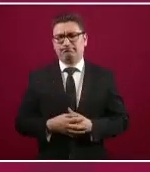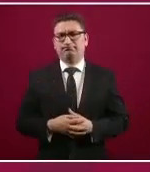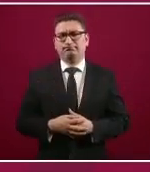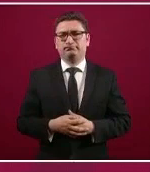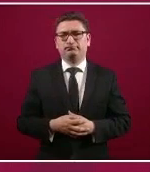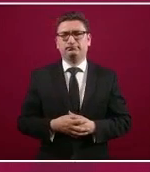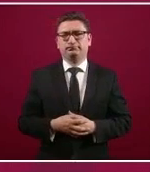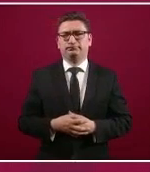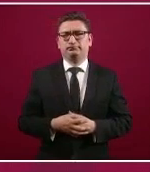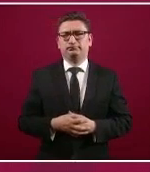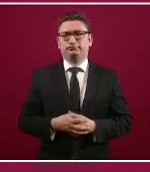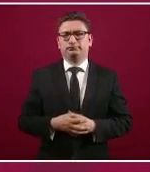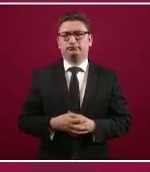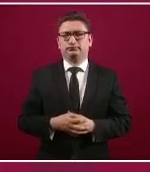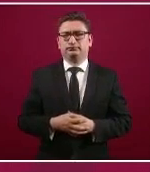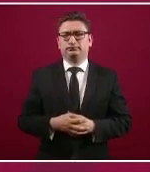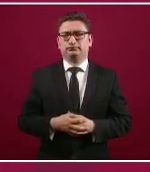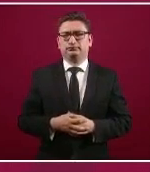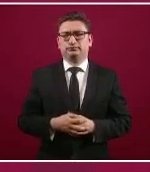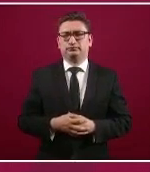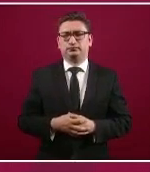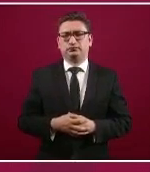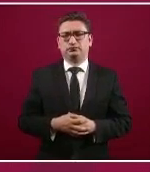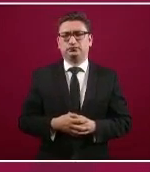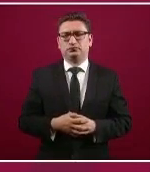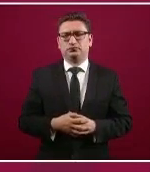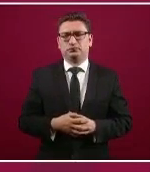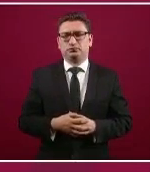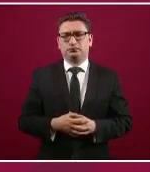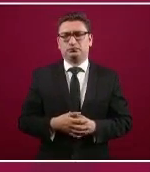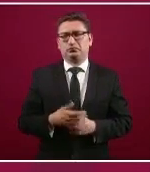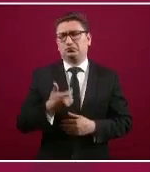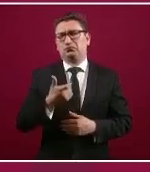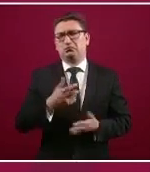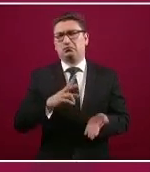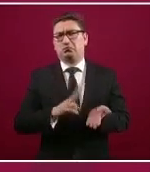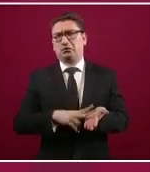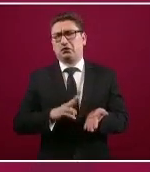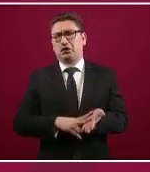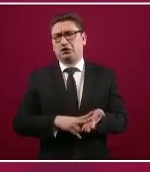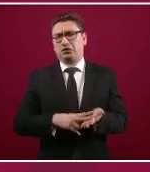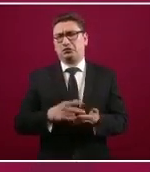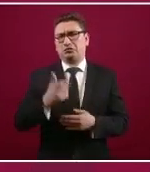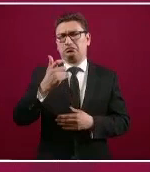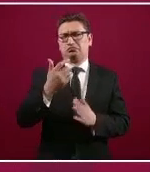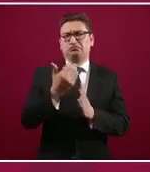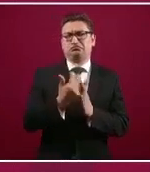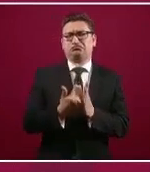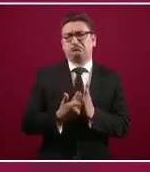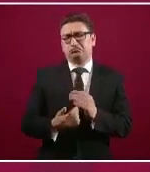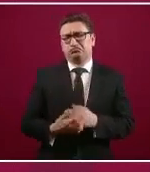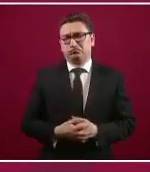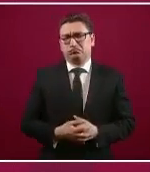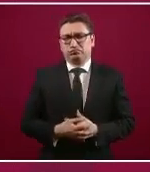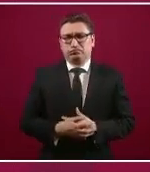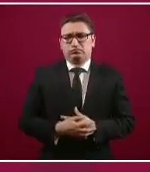está evaluada muy por abajo, de su